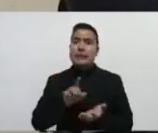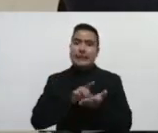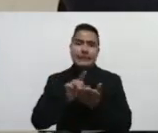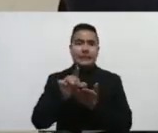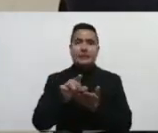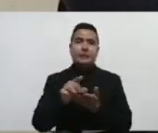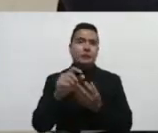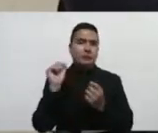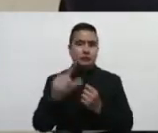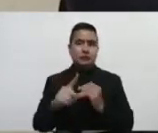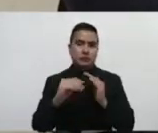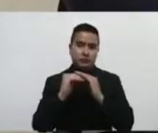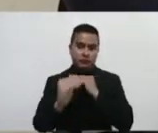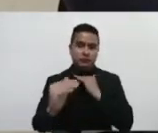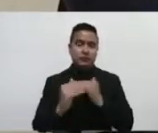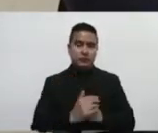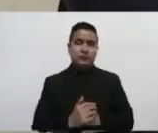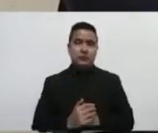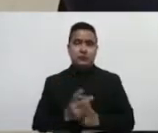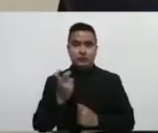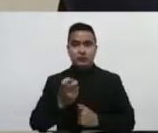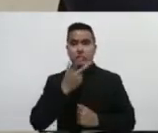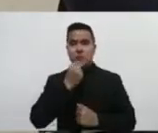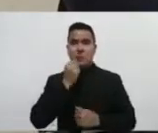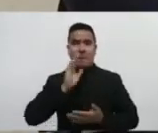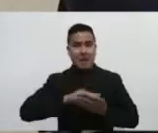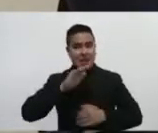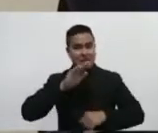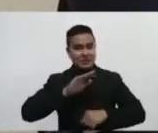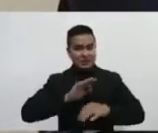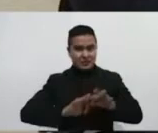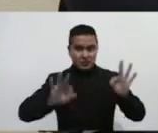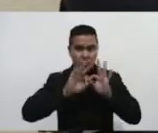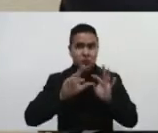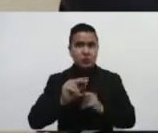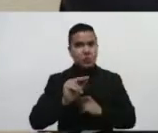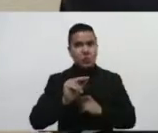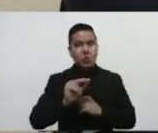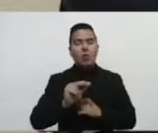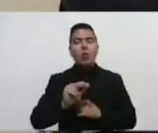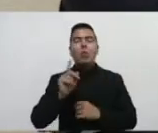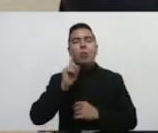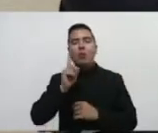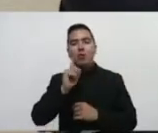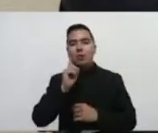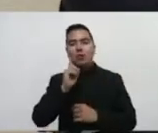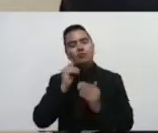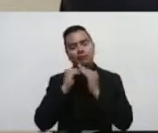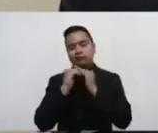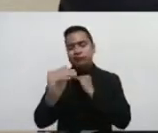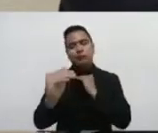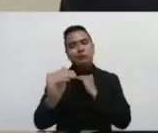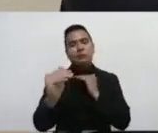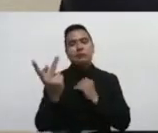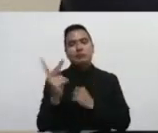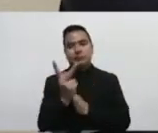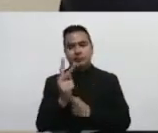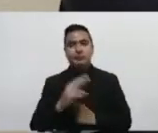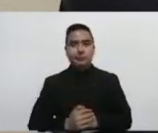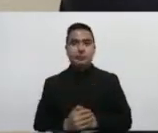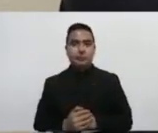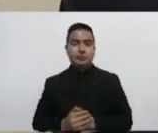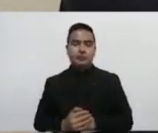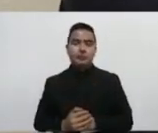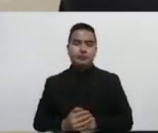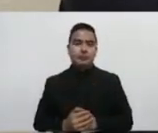mismas capacidades intelectuales, los mismos derechos, y entonces no vale más un hombre que una mujer. Todos